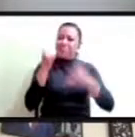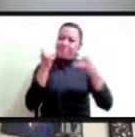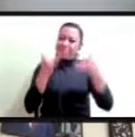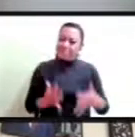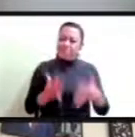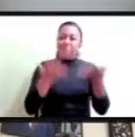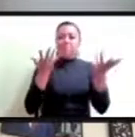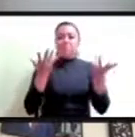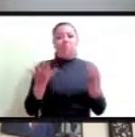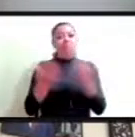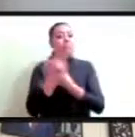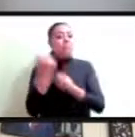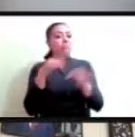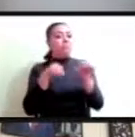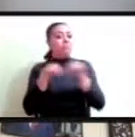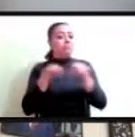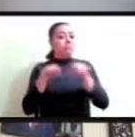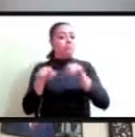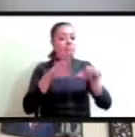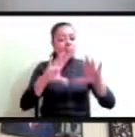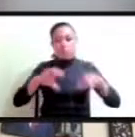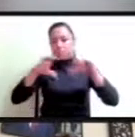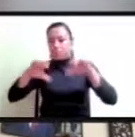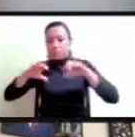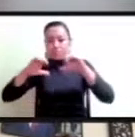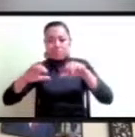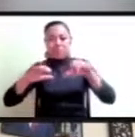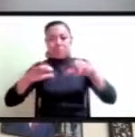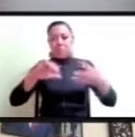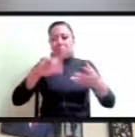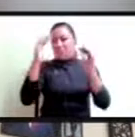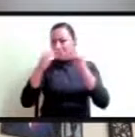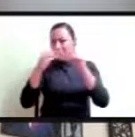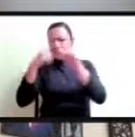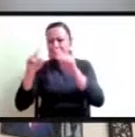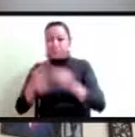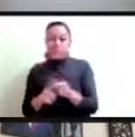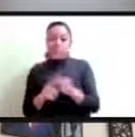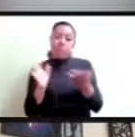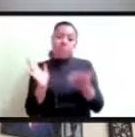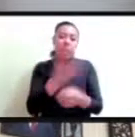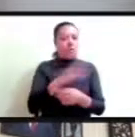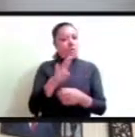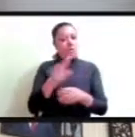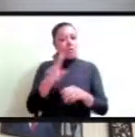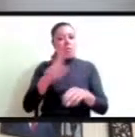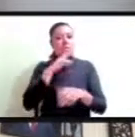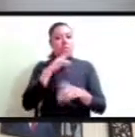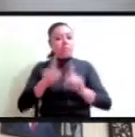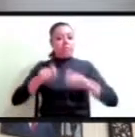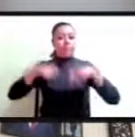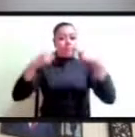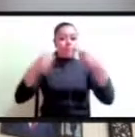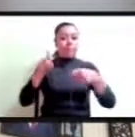labores de cuidado, en fin, una serie de roles pues que han asumido que